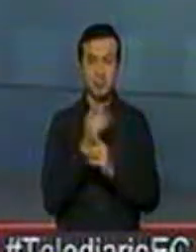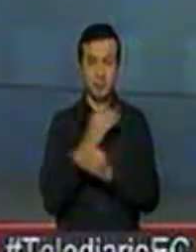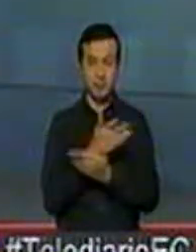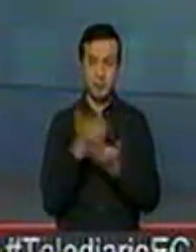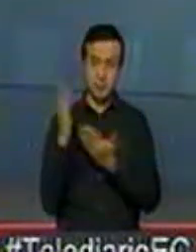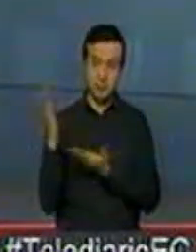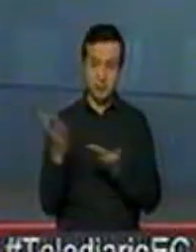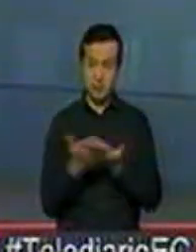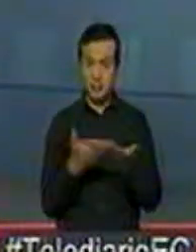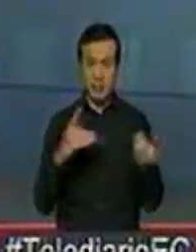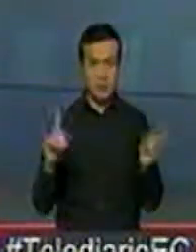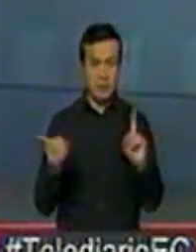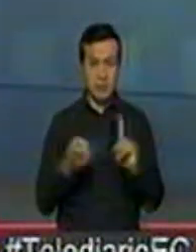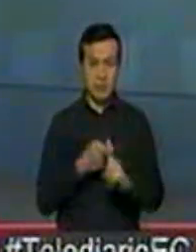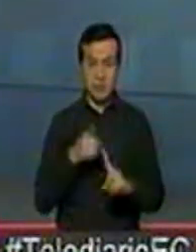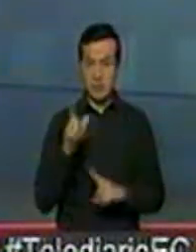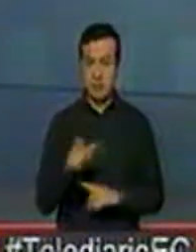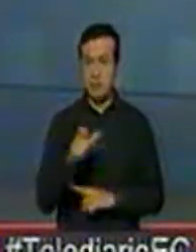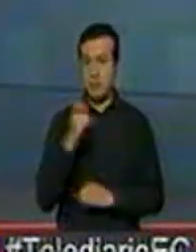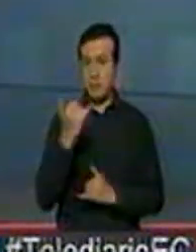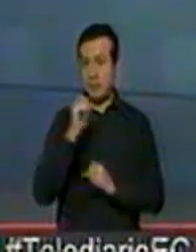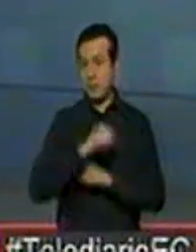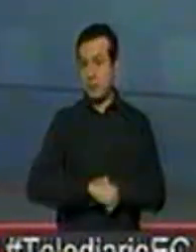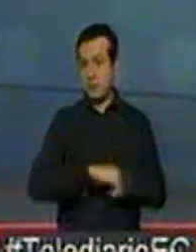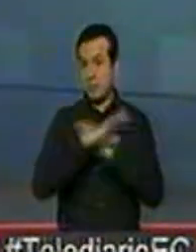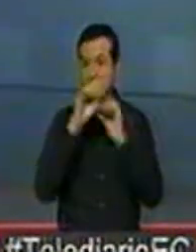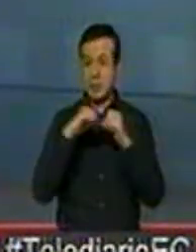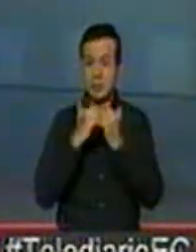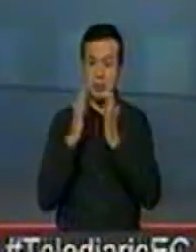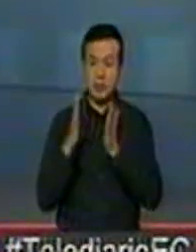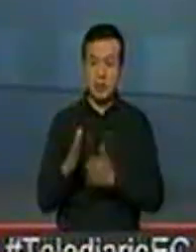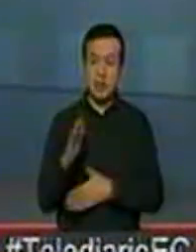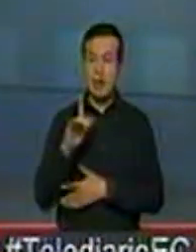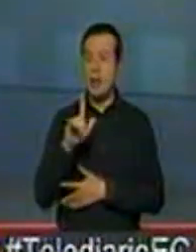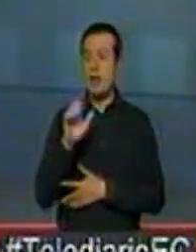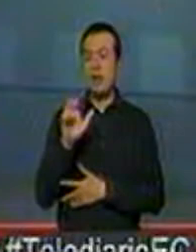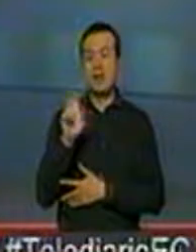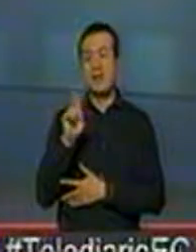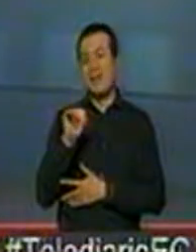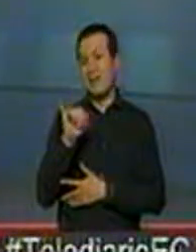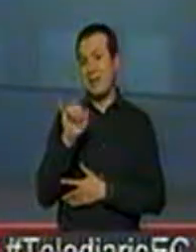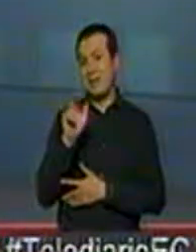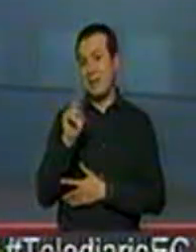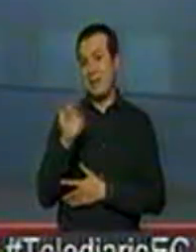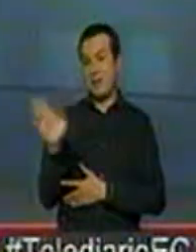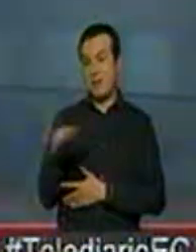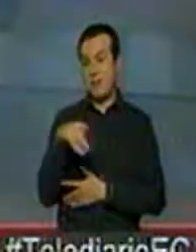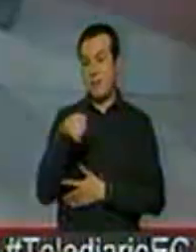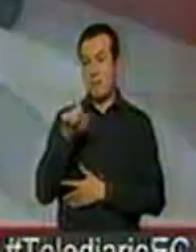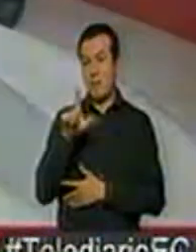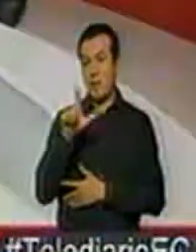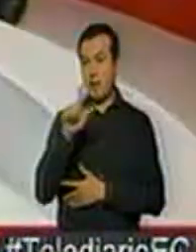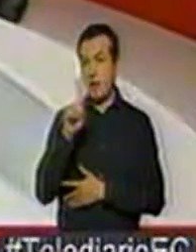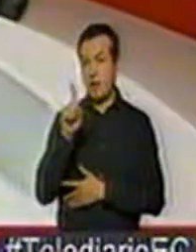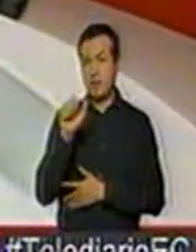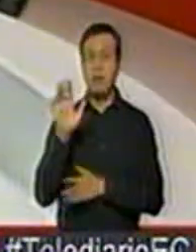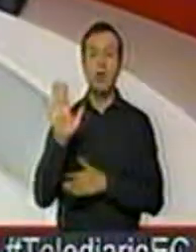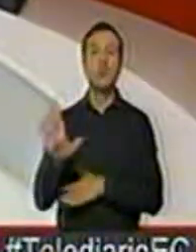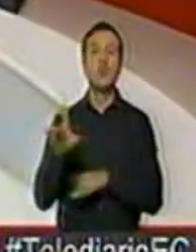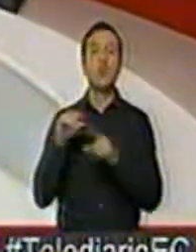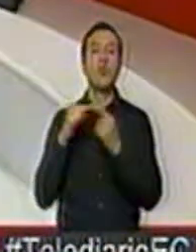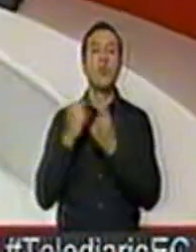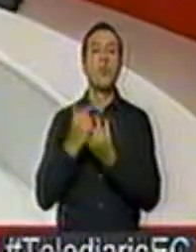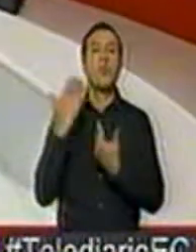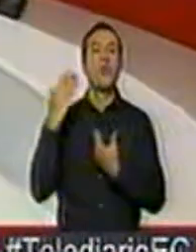A saludar ya con nuestro primer invitado en esta mañana. Es el asambleísta Lenín Plaza por el Movimiento País, miembro de la Comisión de